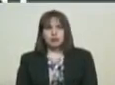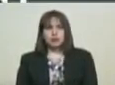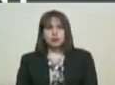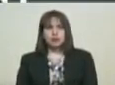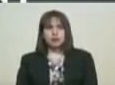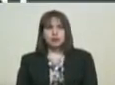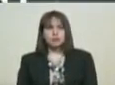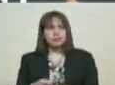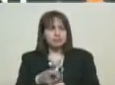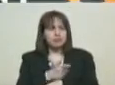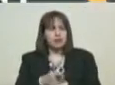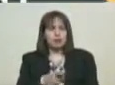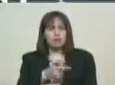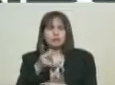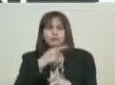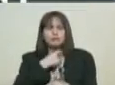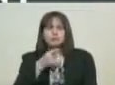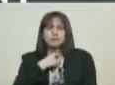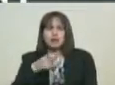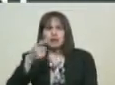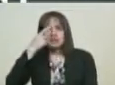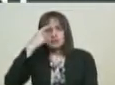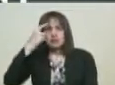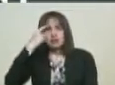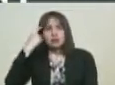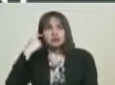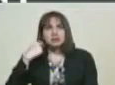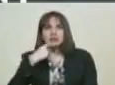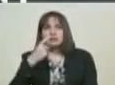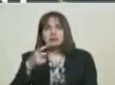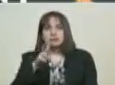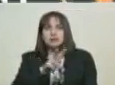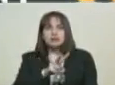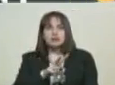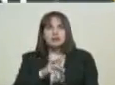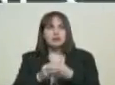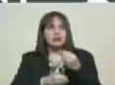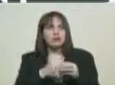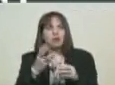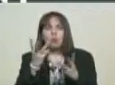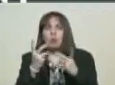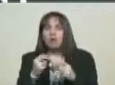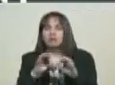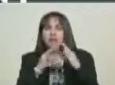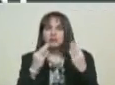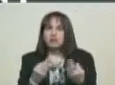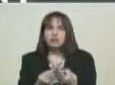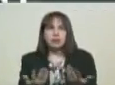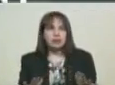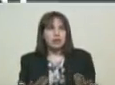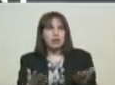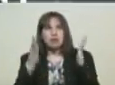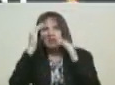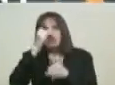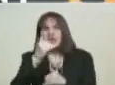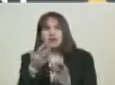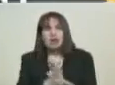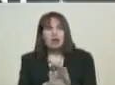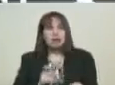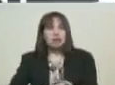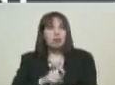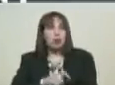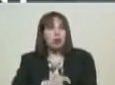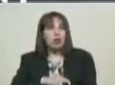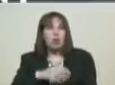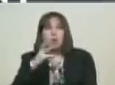Gobernador, nos gustaría saber específicamente de cuántas familias estamos hablando. Ya usted nos está comentando que en este momento están siendo atendidas de forma temporal,